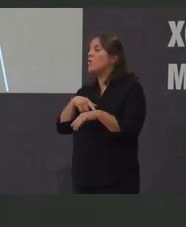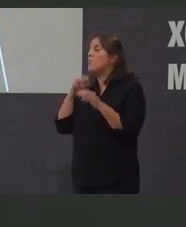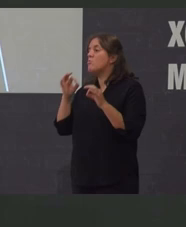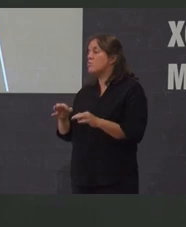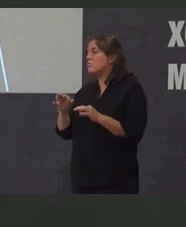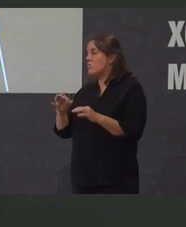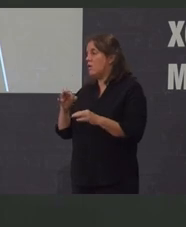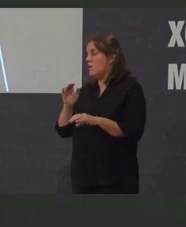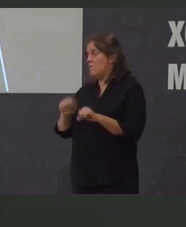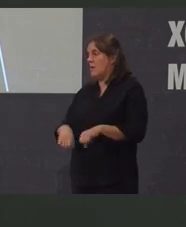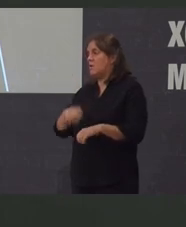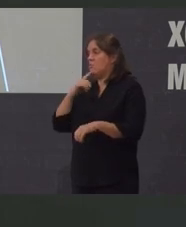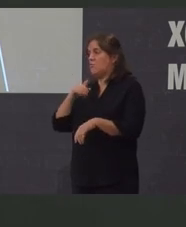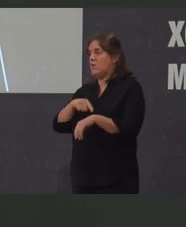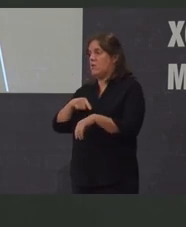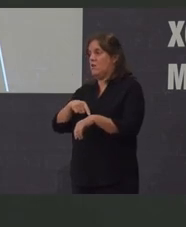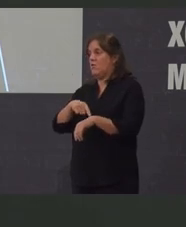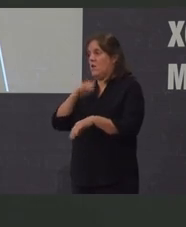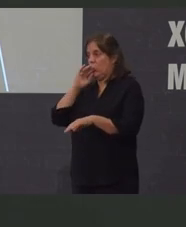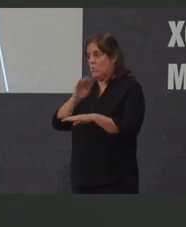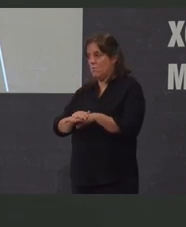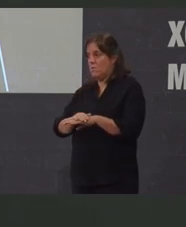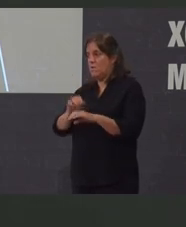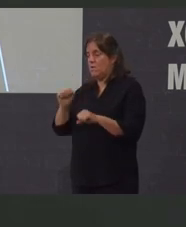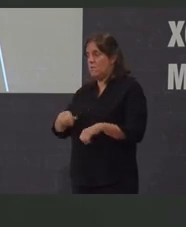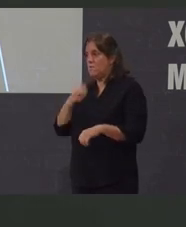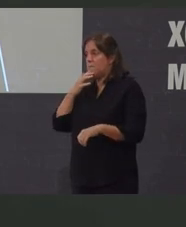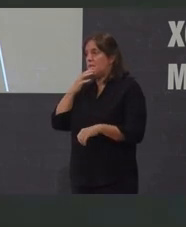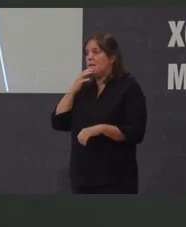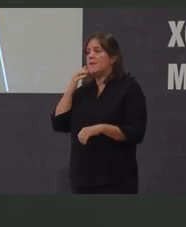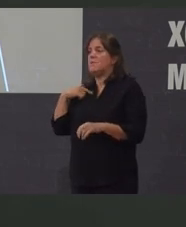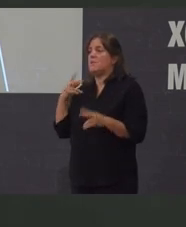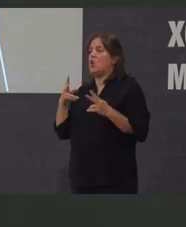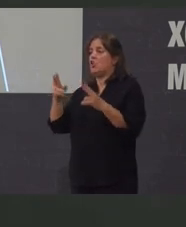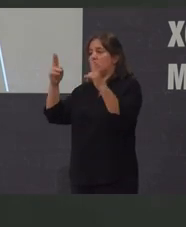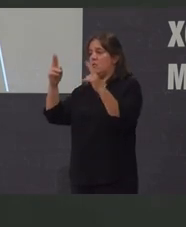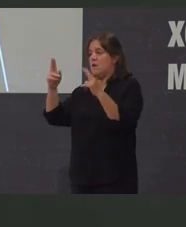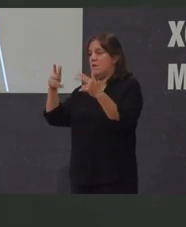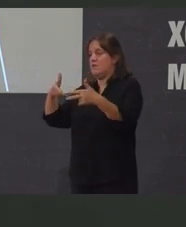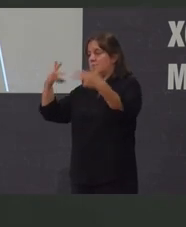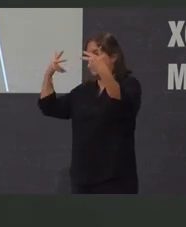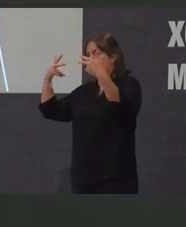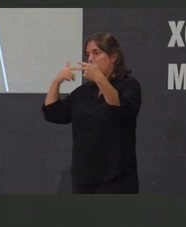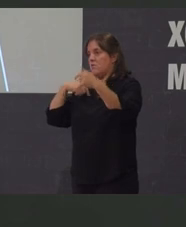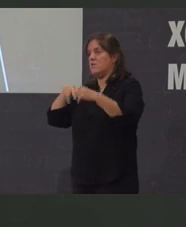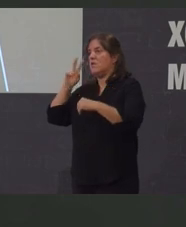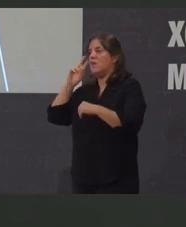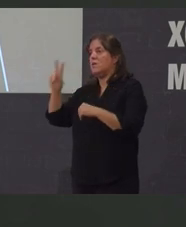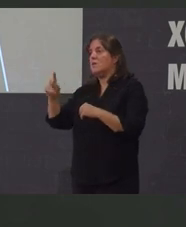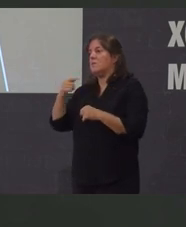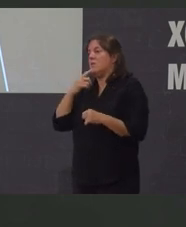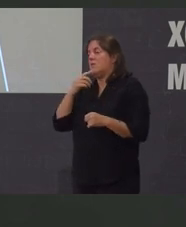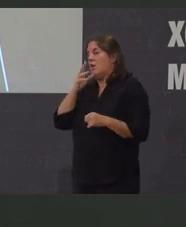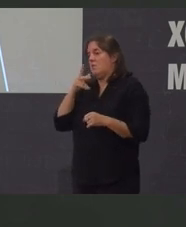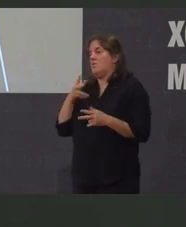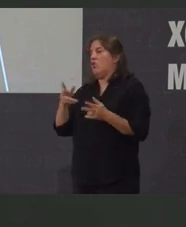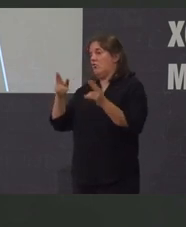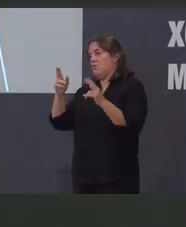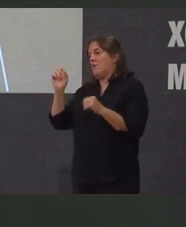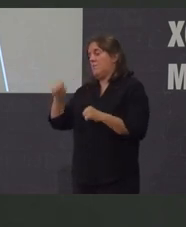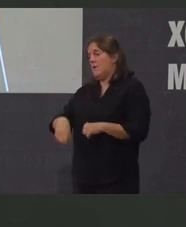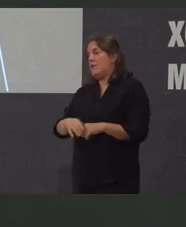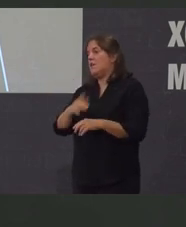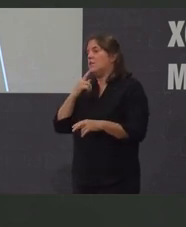novo aquí e tal, porque temos que cumplir un horario moi estricto, vais a interrumpir o streaming, aviso ás persoas que nos están vendo desde outros